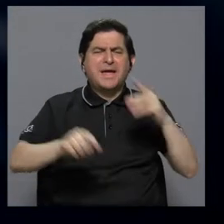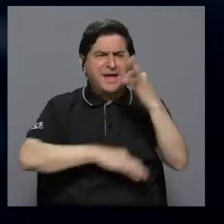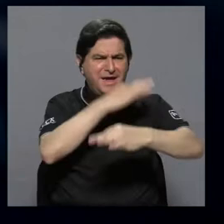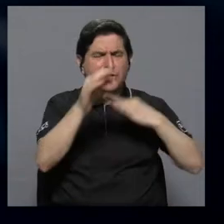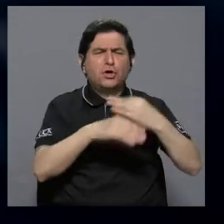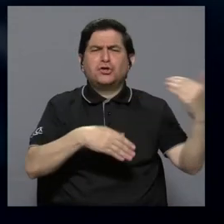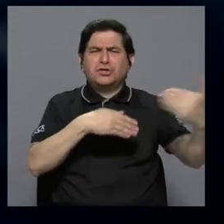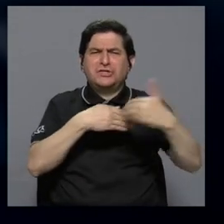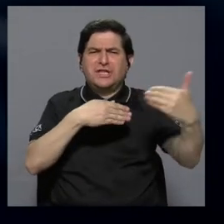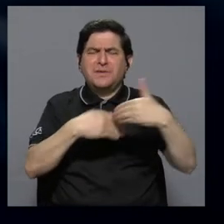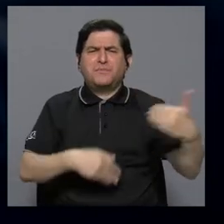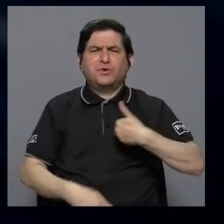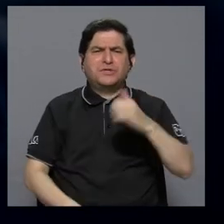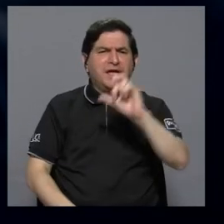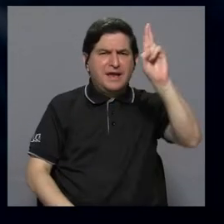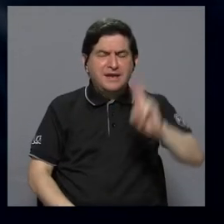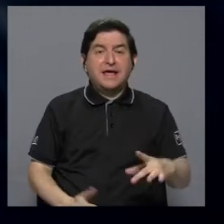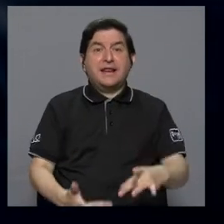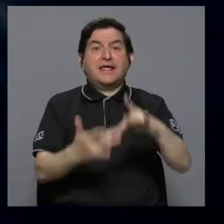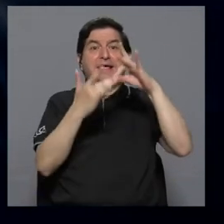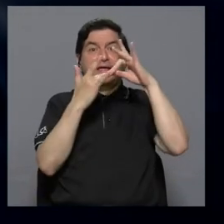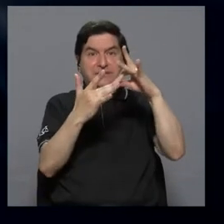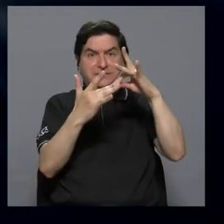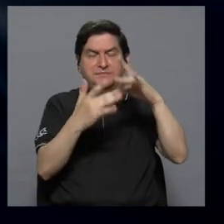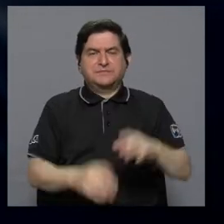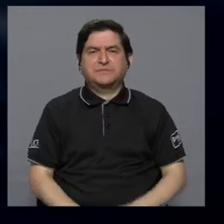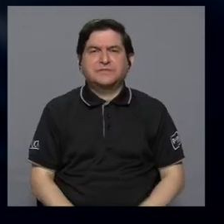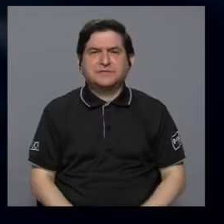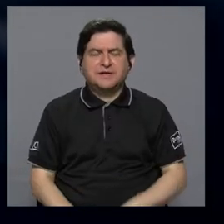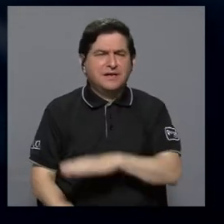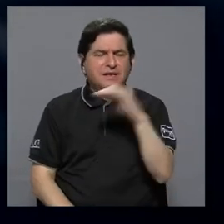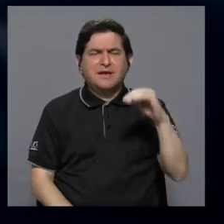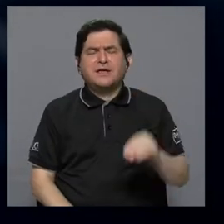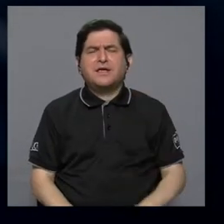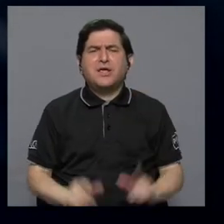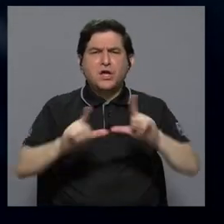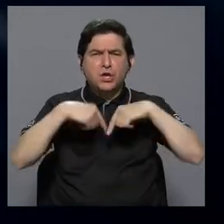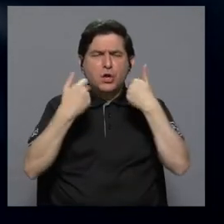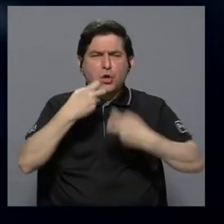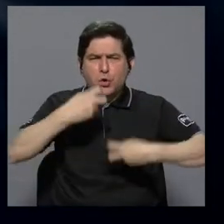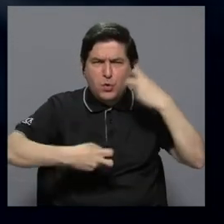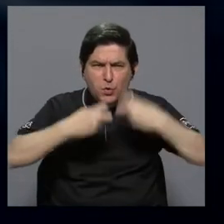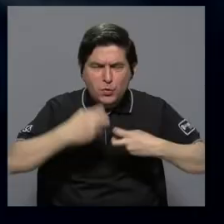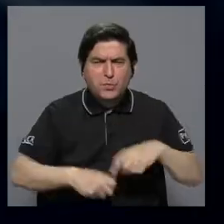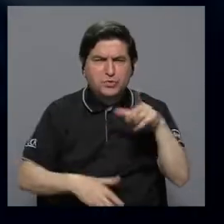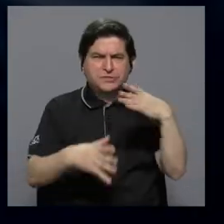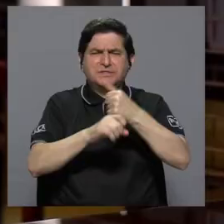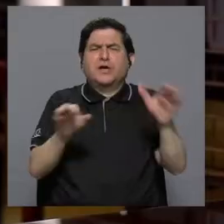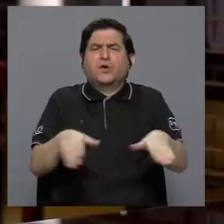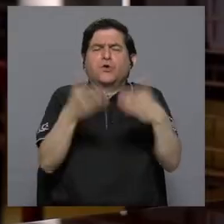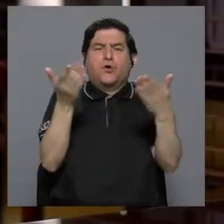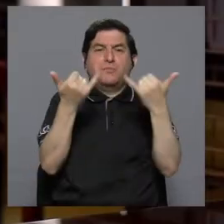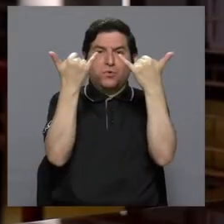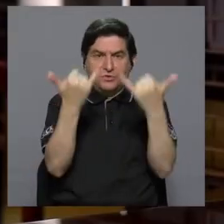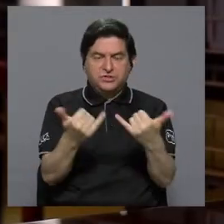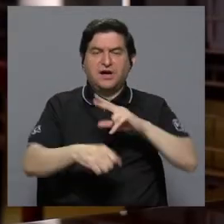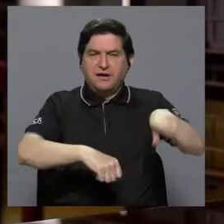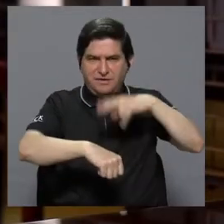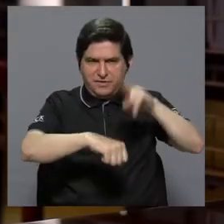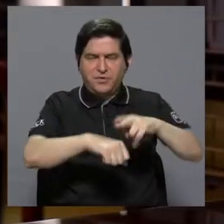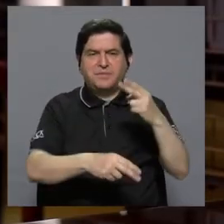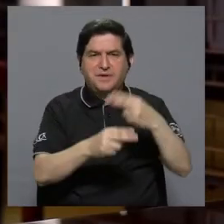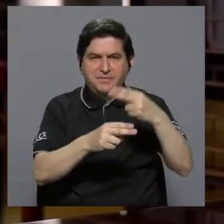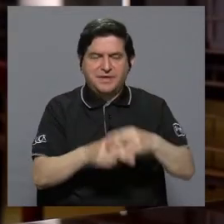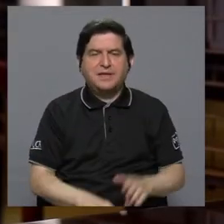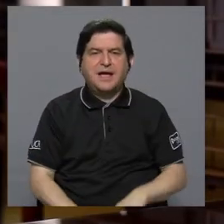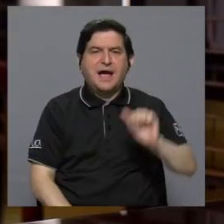de ataques sufrió Costa Rica específicamente y cómo los grupos criminales llegan a esto? Ya esto es lo que normalmente nosotros